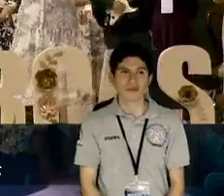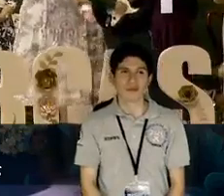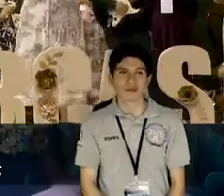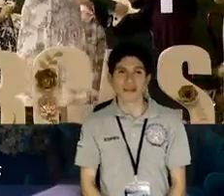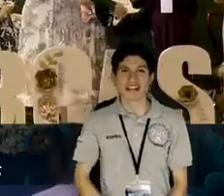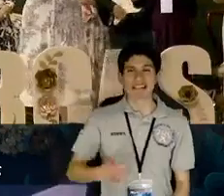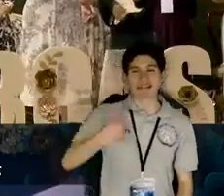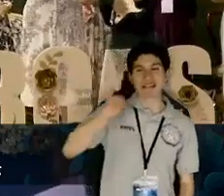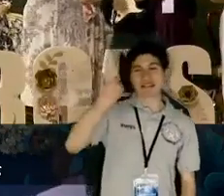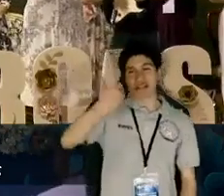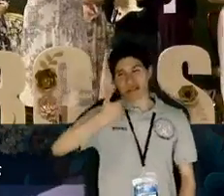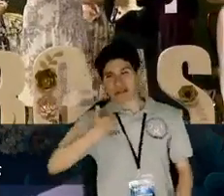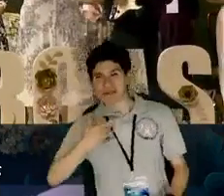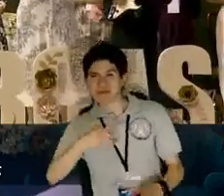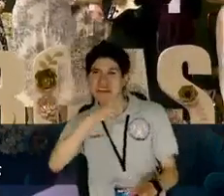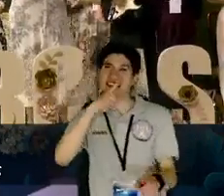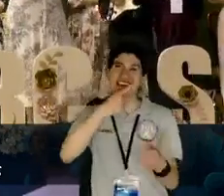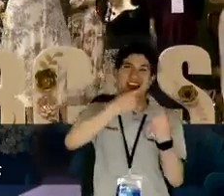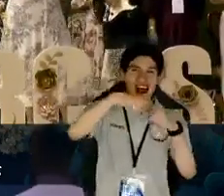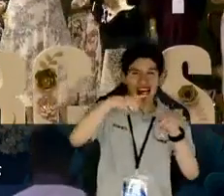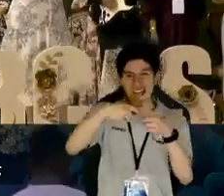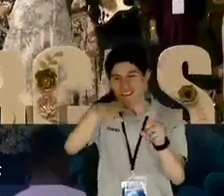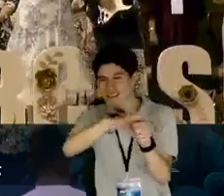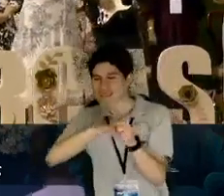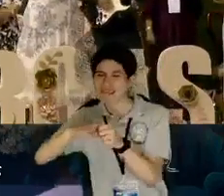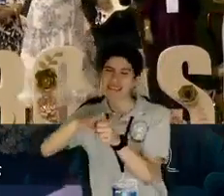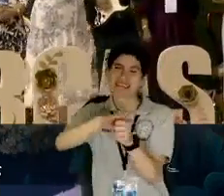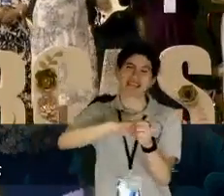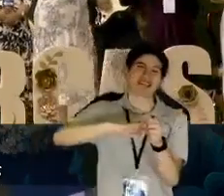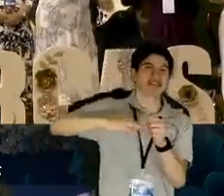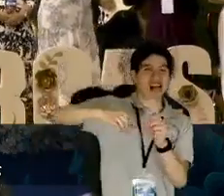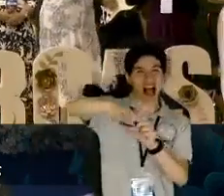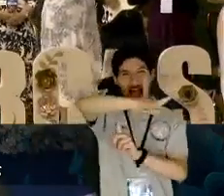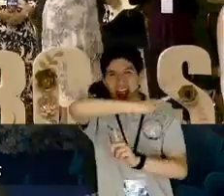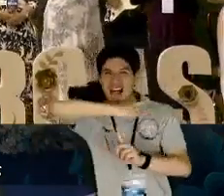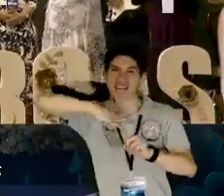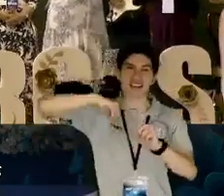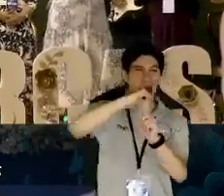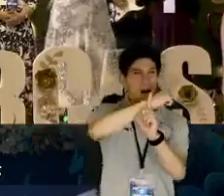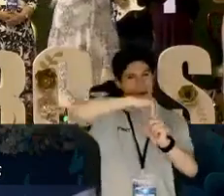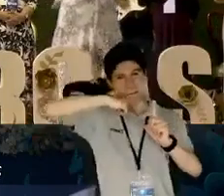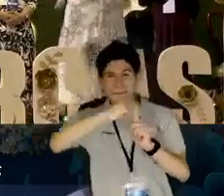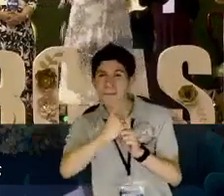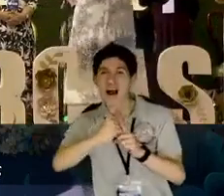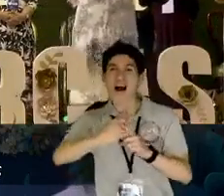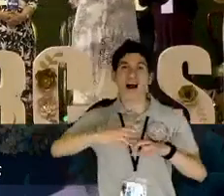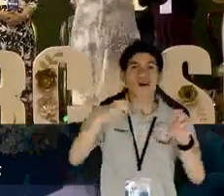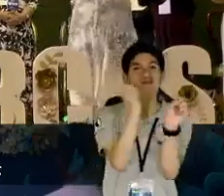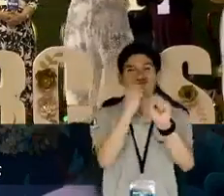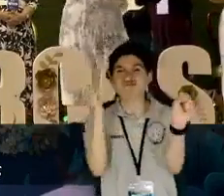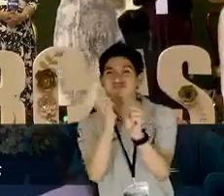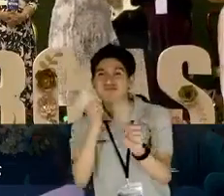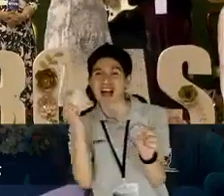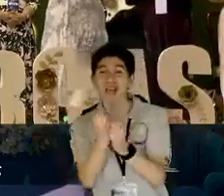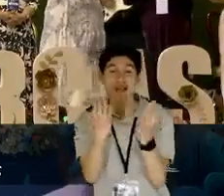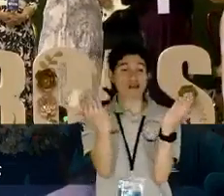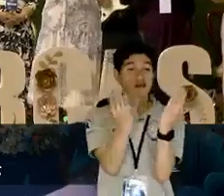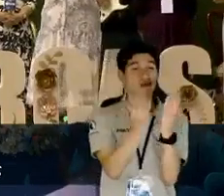muchas situaciones en su contexto social, laboral, académico, a un